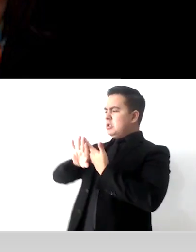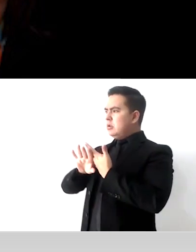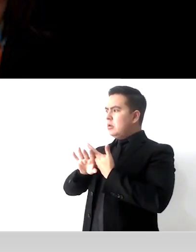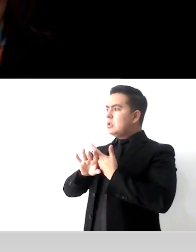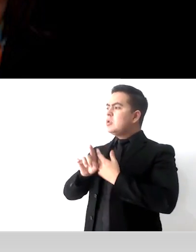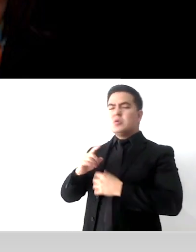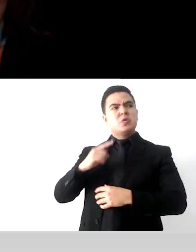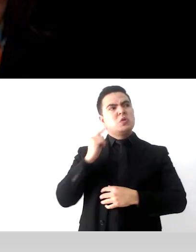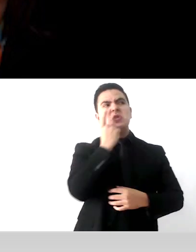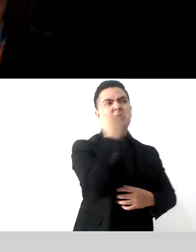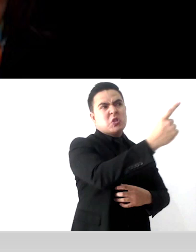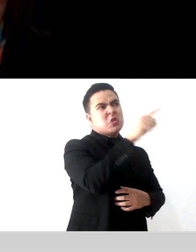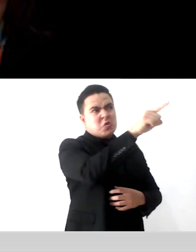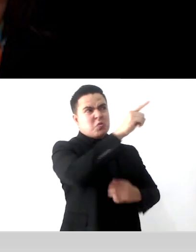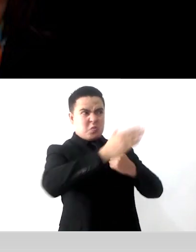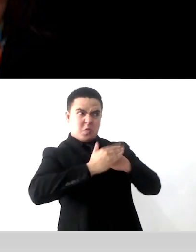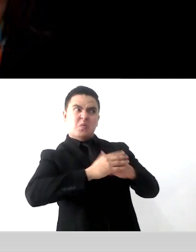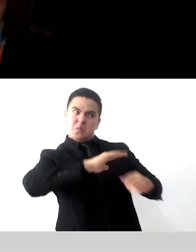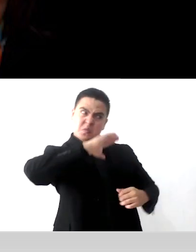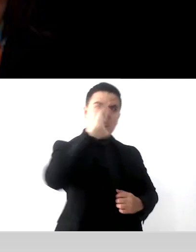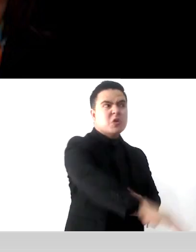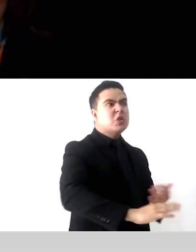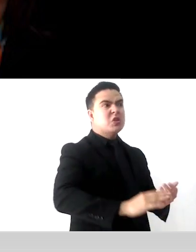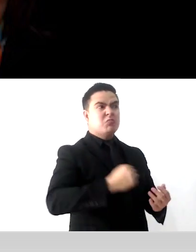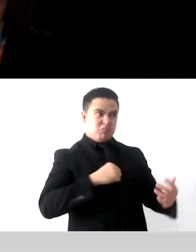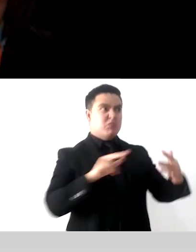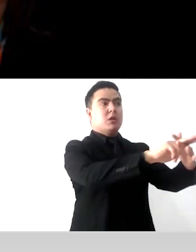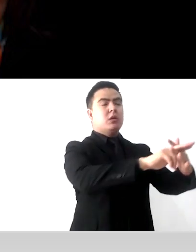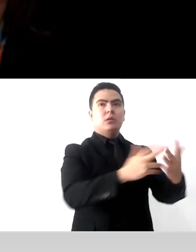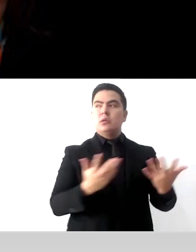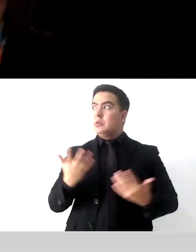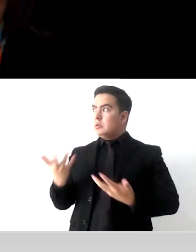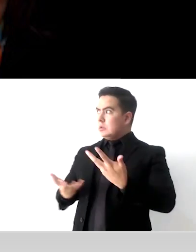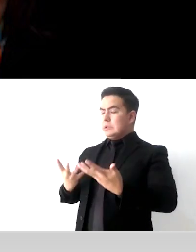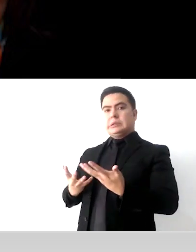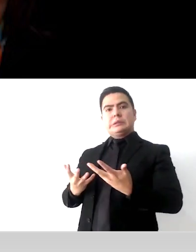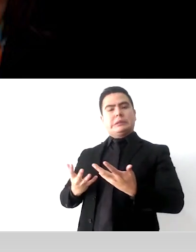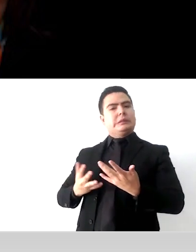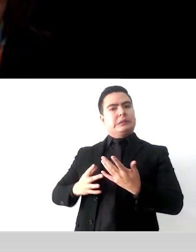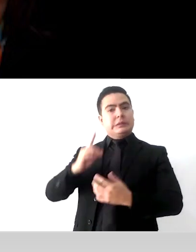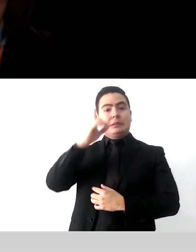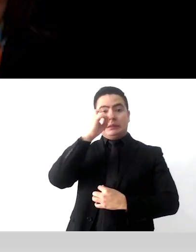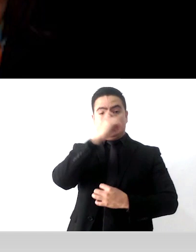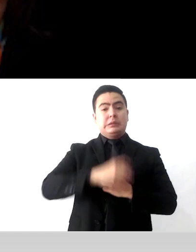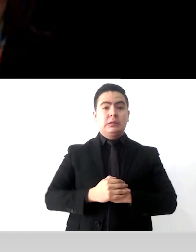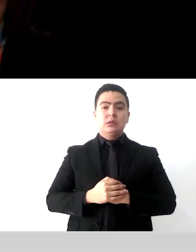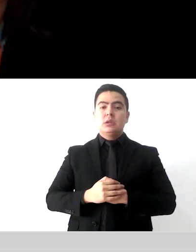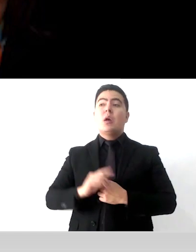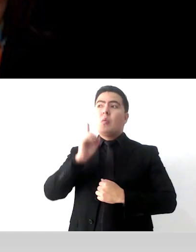muy importante identificar cuando los mensajes de agresión o en contra de las mujeres son por el hecho de ser mujer,